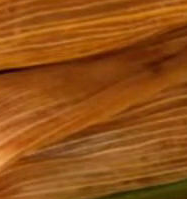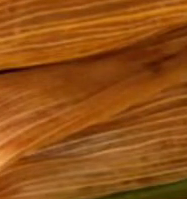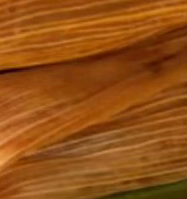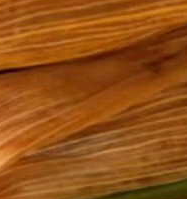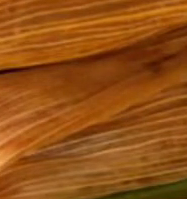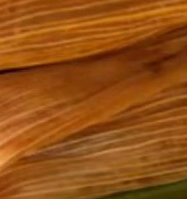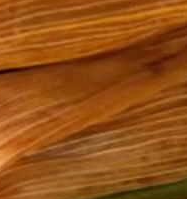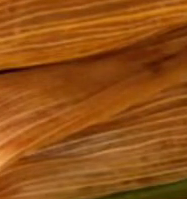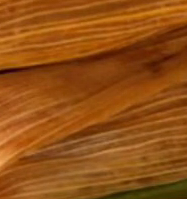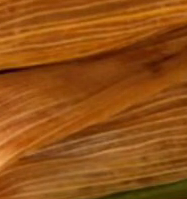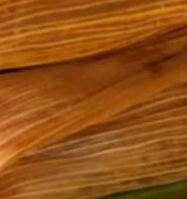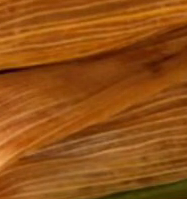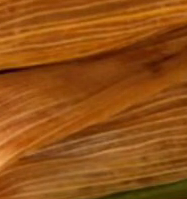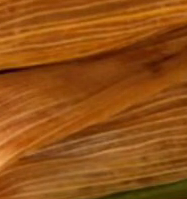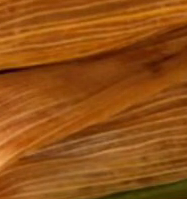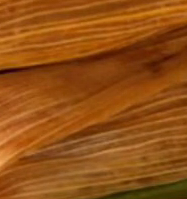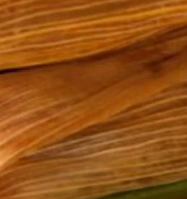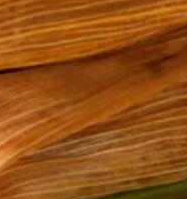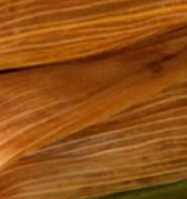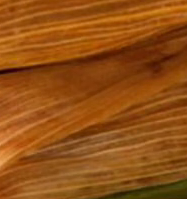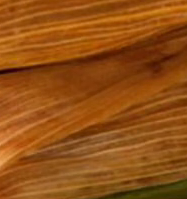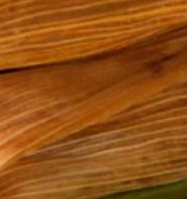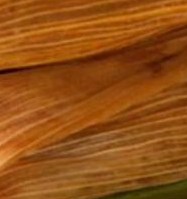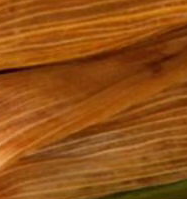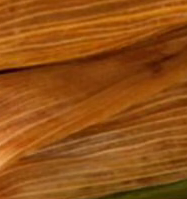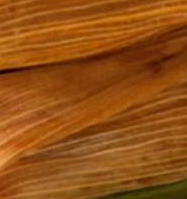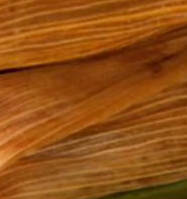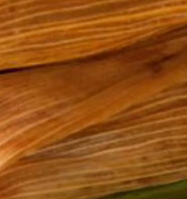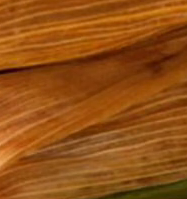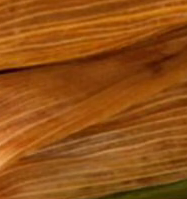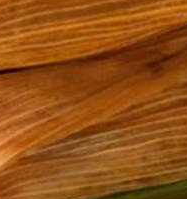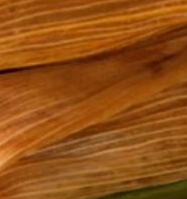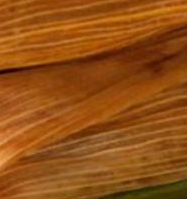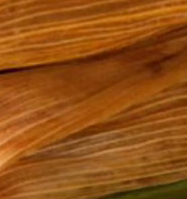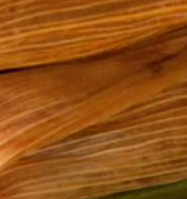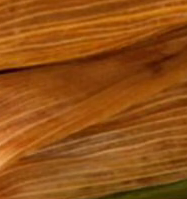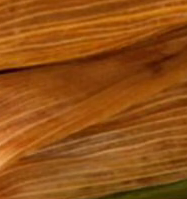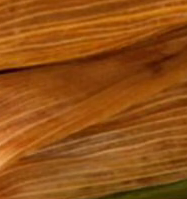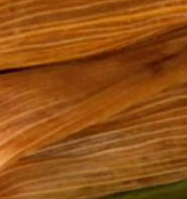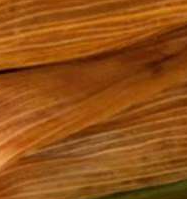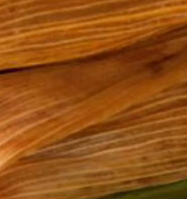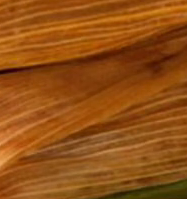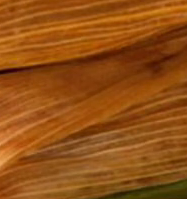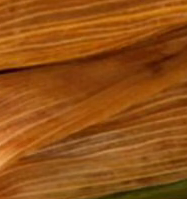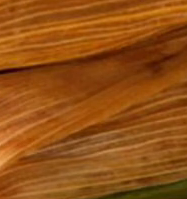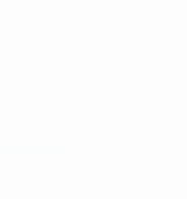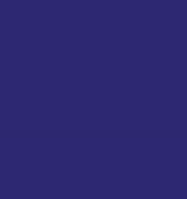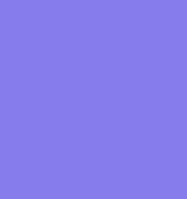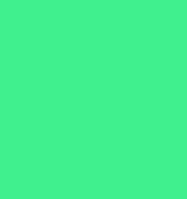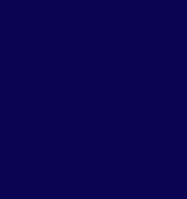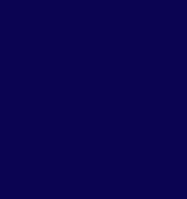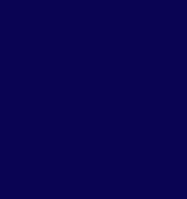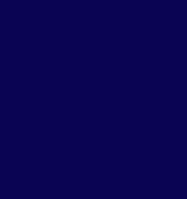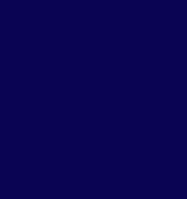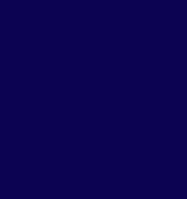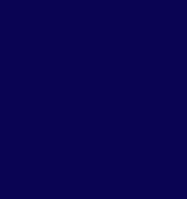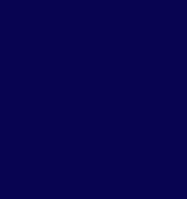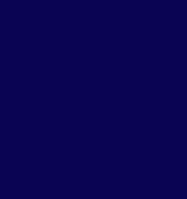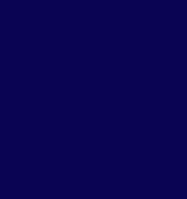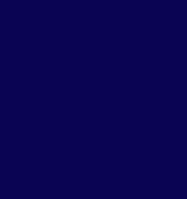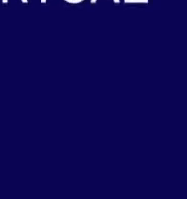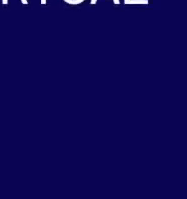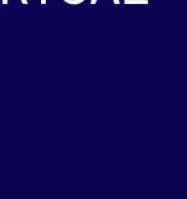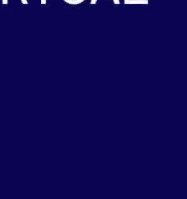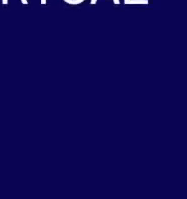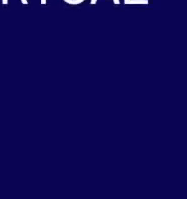Dante Dueñas, director de Cultura en Juárez, Nuevo León, nos comparte cómo este municipio se convierte en la capital nacional del tamal. Hilda Tanguma